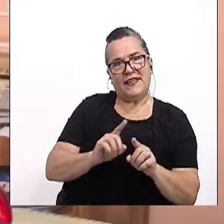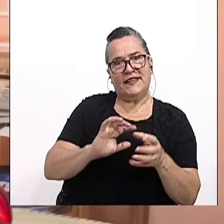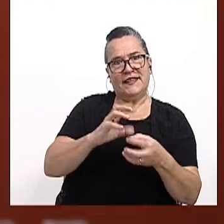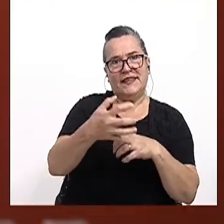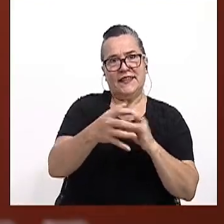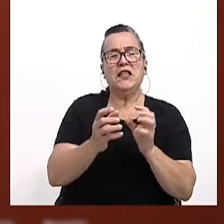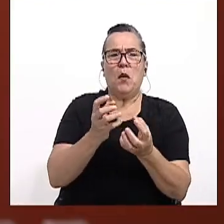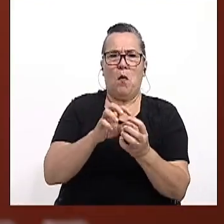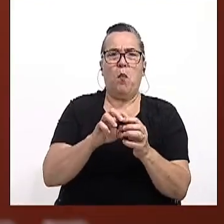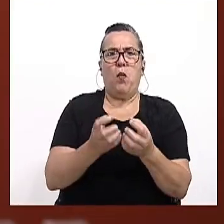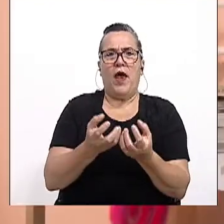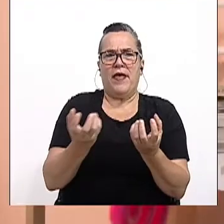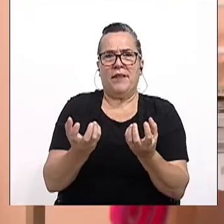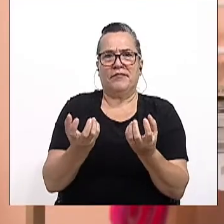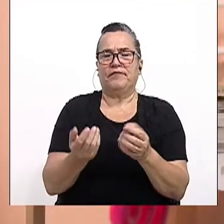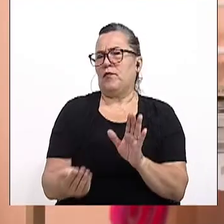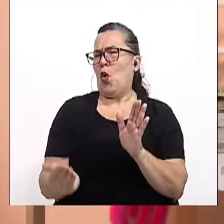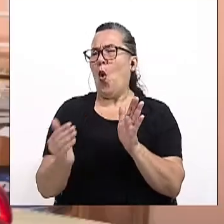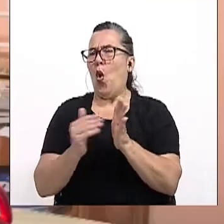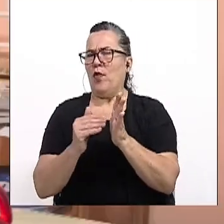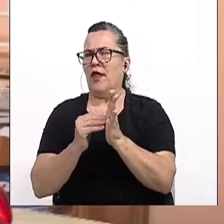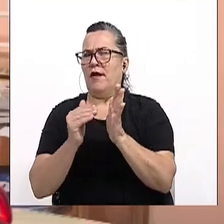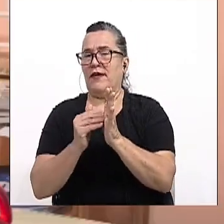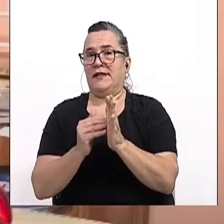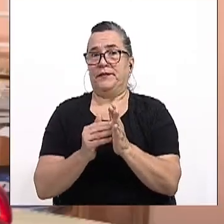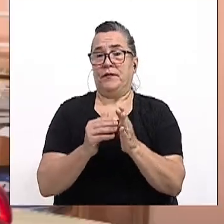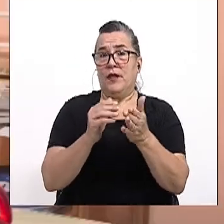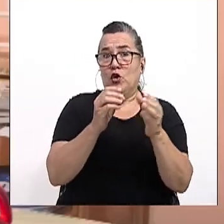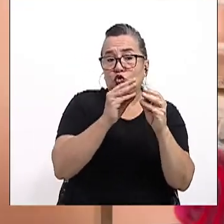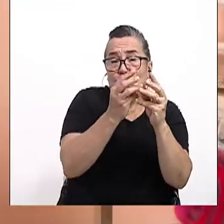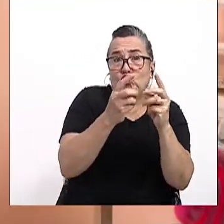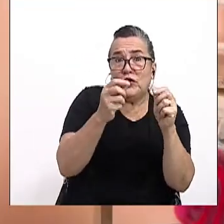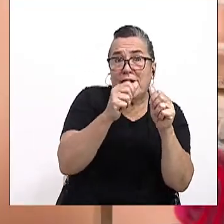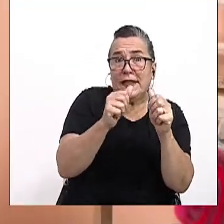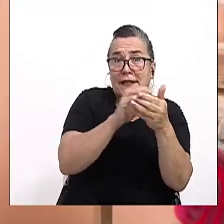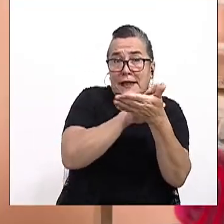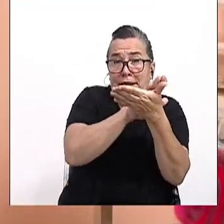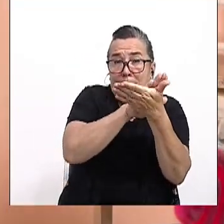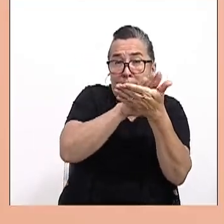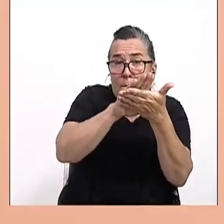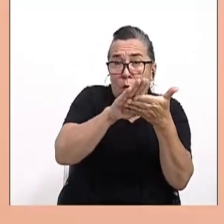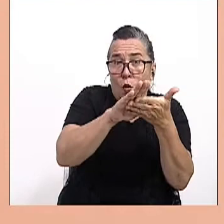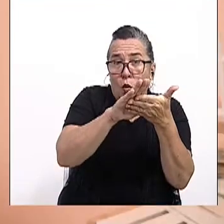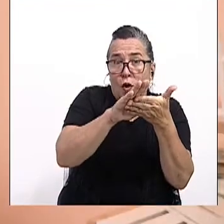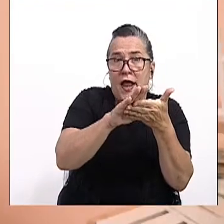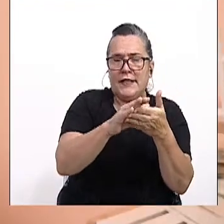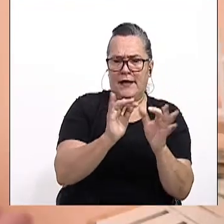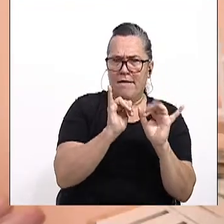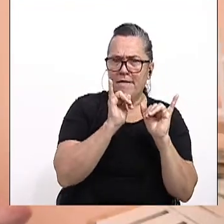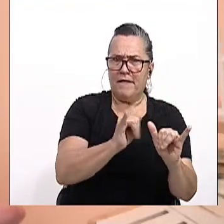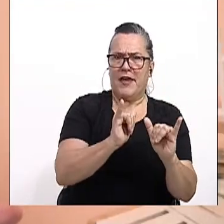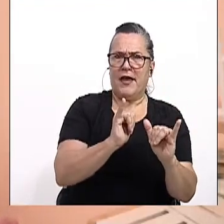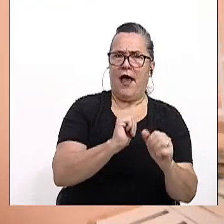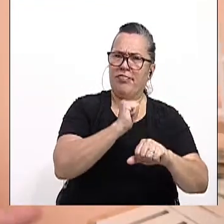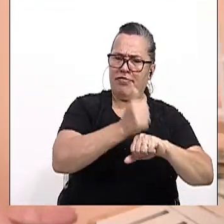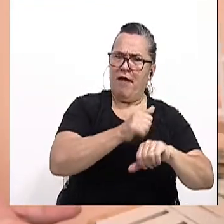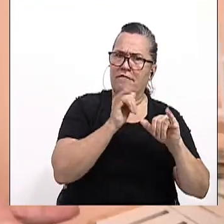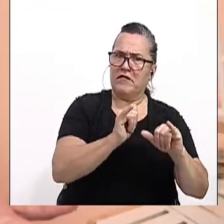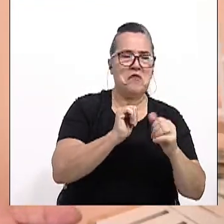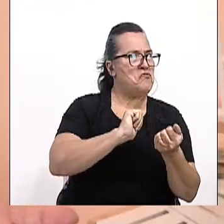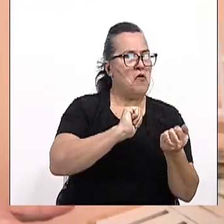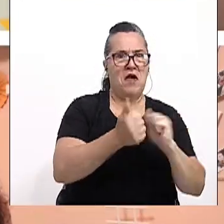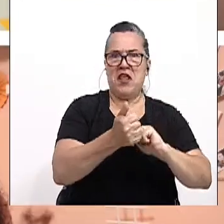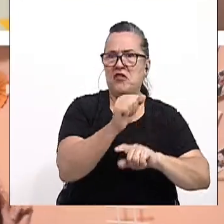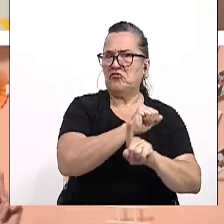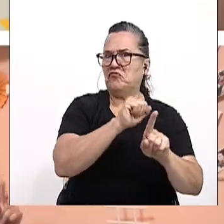pueden separar. ¡Va de nuevo! Las sustancias puras tienen una composición química fija y definida, o sea, que no varía sin importar las